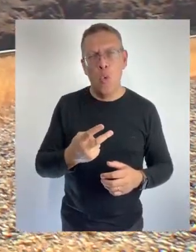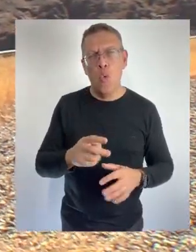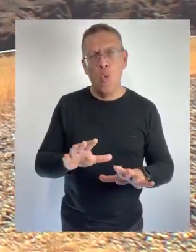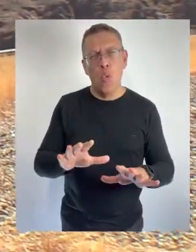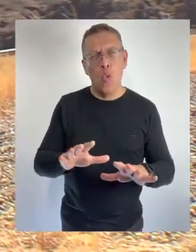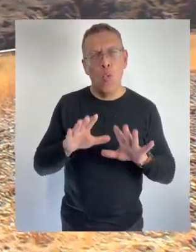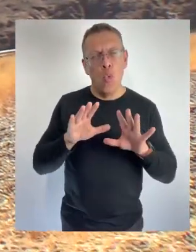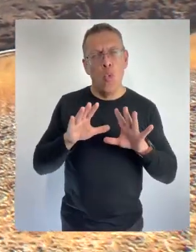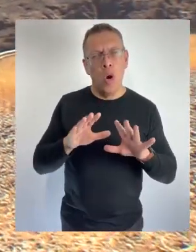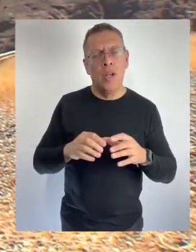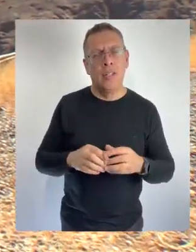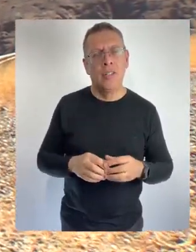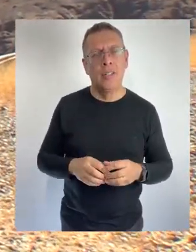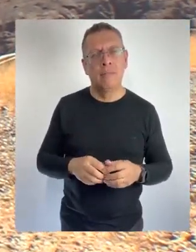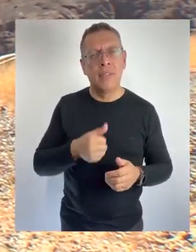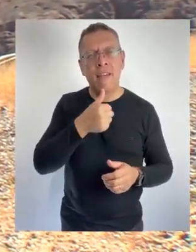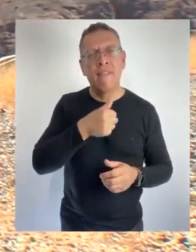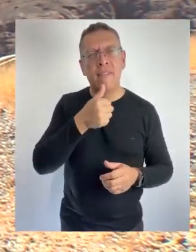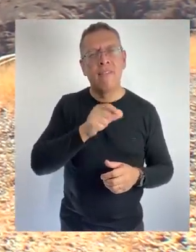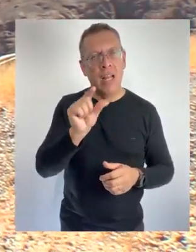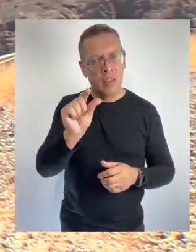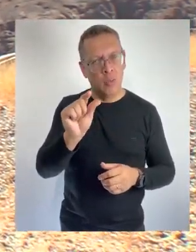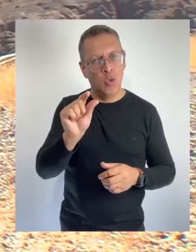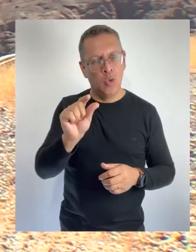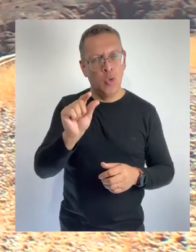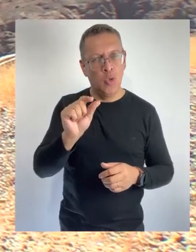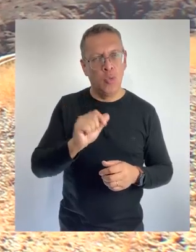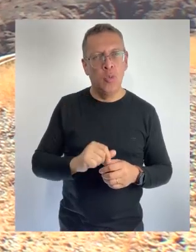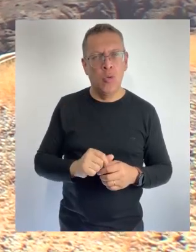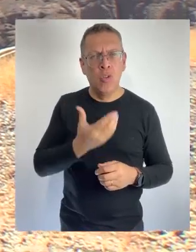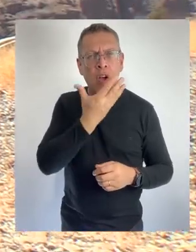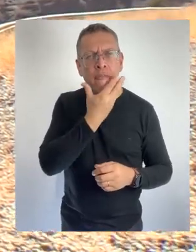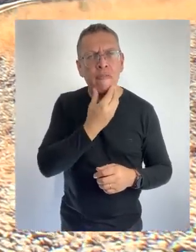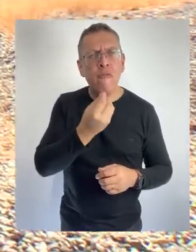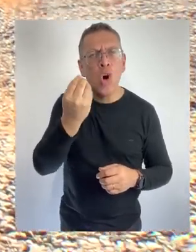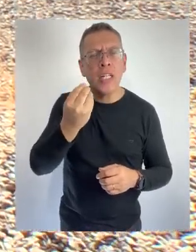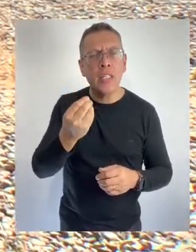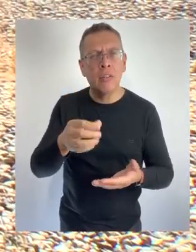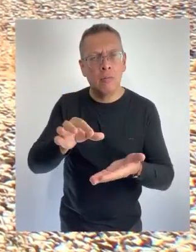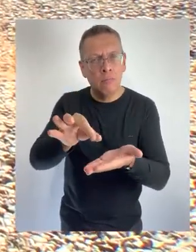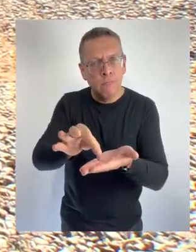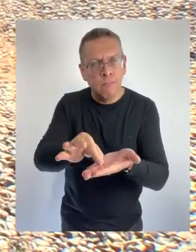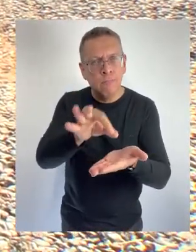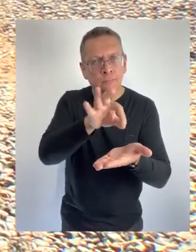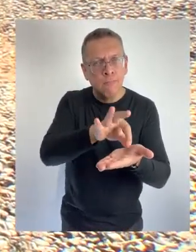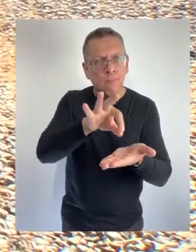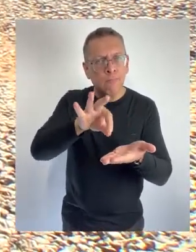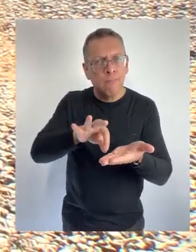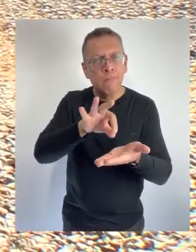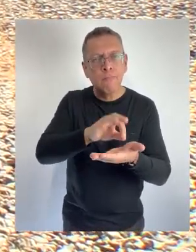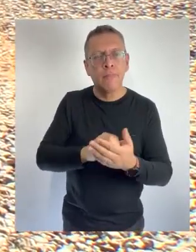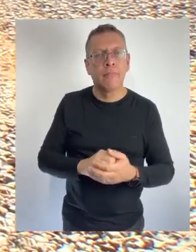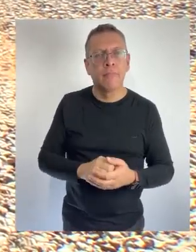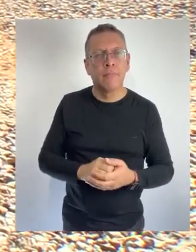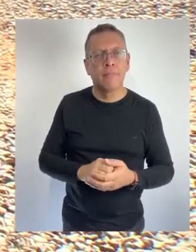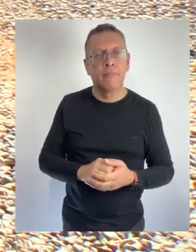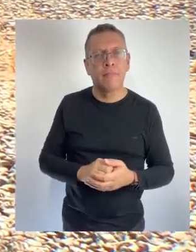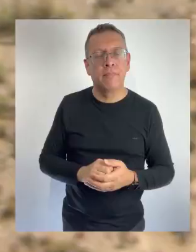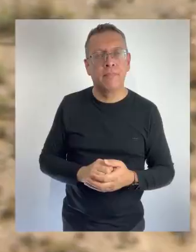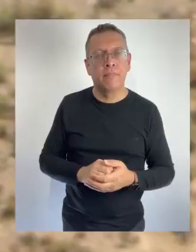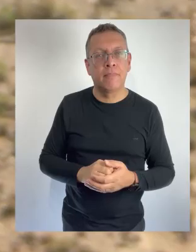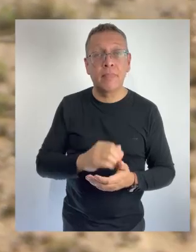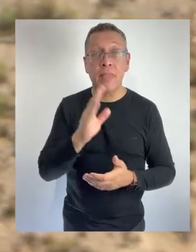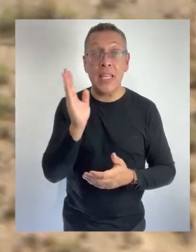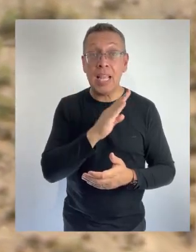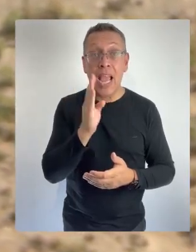le faltó un poquito más de decoración. Ah, decoración, la salsa que haces tú. Y hace la salsa con ajo de Chiloé. Ajo de Chiloé,